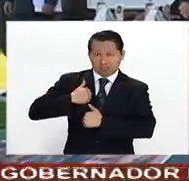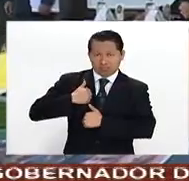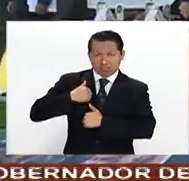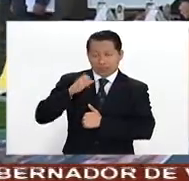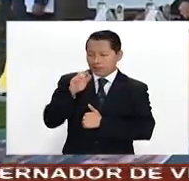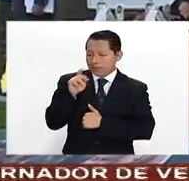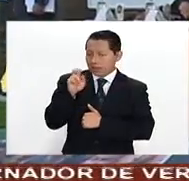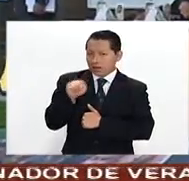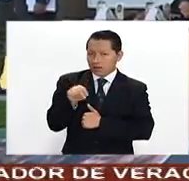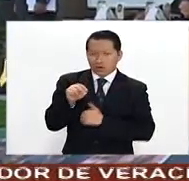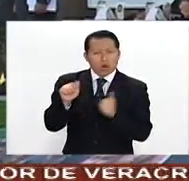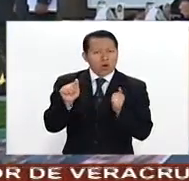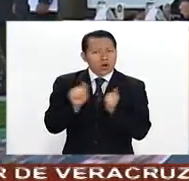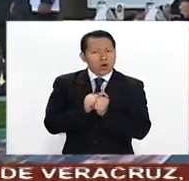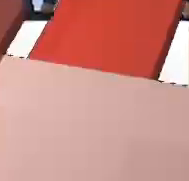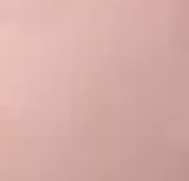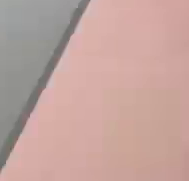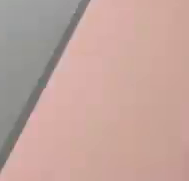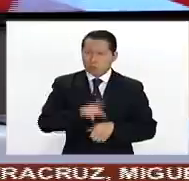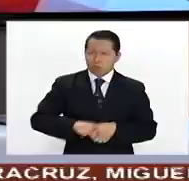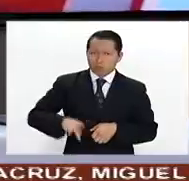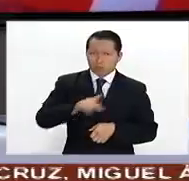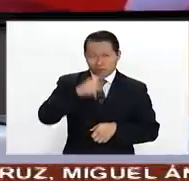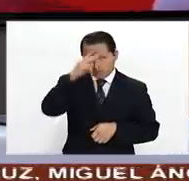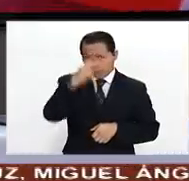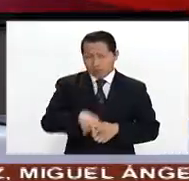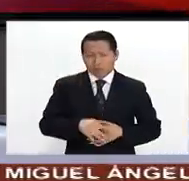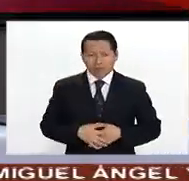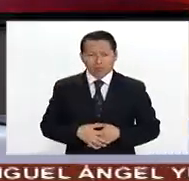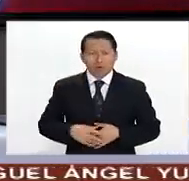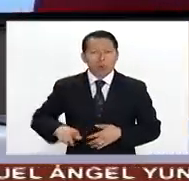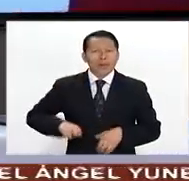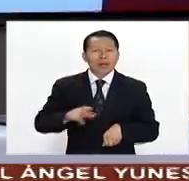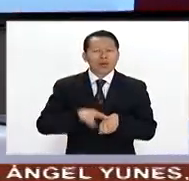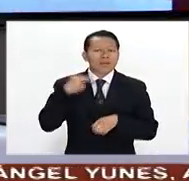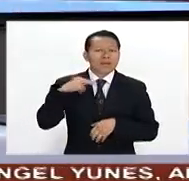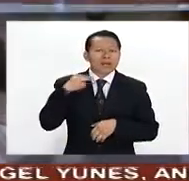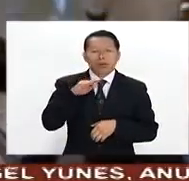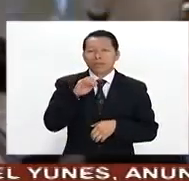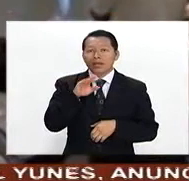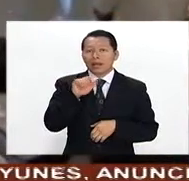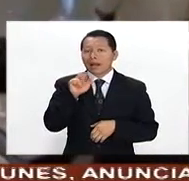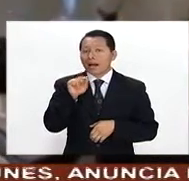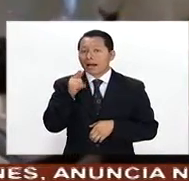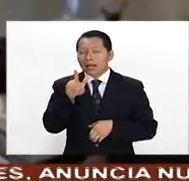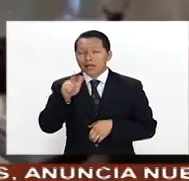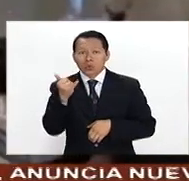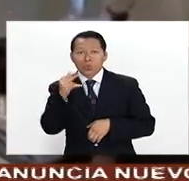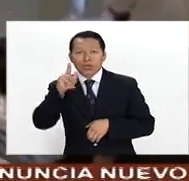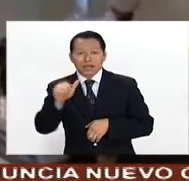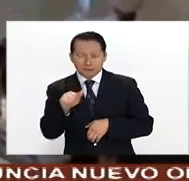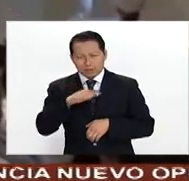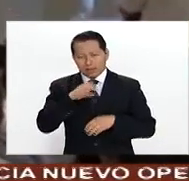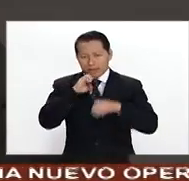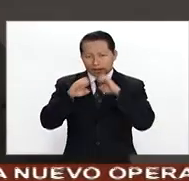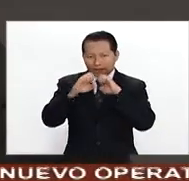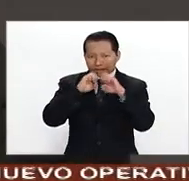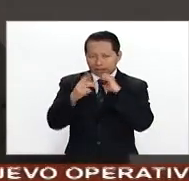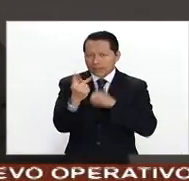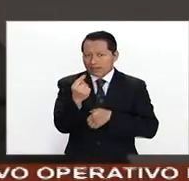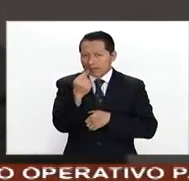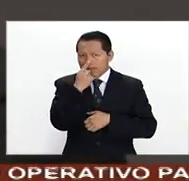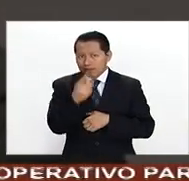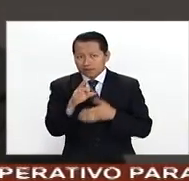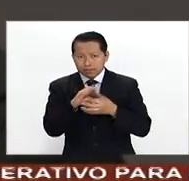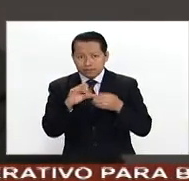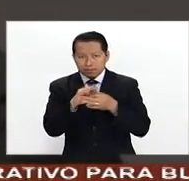Nieto, con el pueblo de México. El gobernador de Veracruz, Miguel Ángel Yunes, dijo en una entrevista de televisión que los